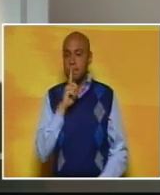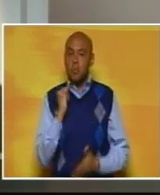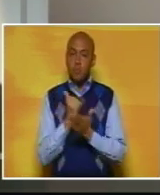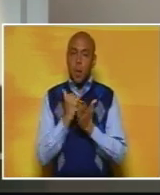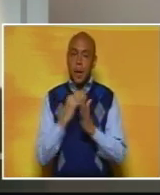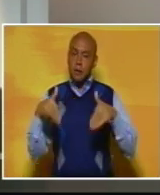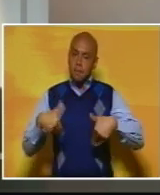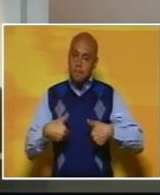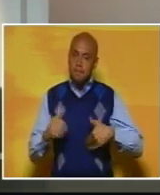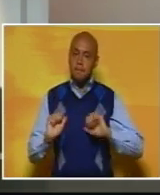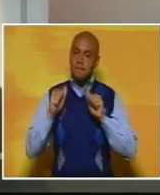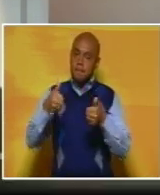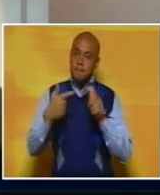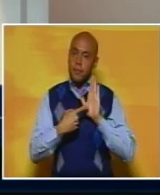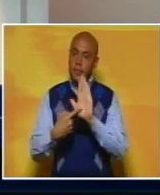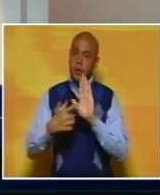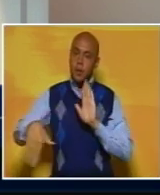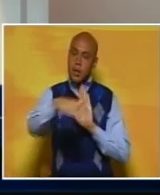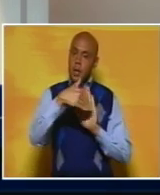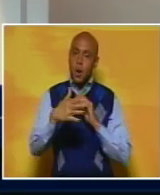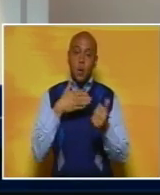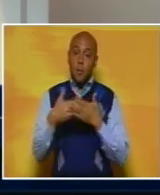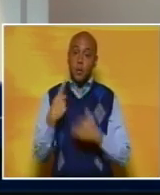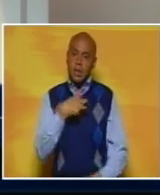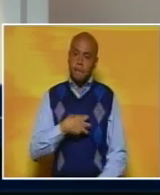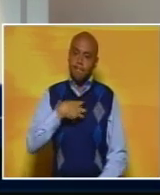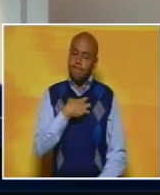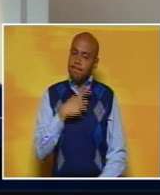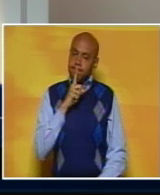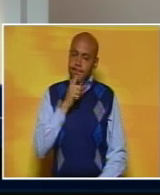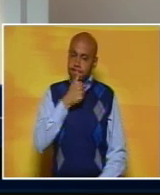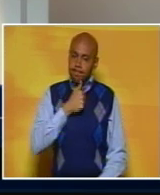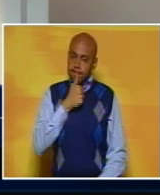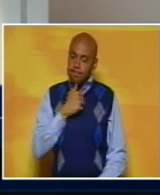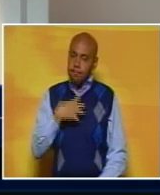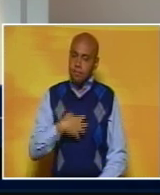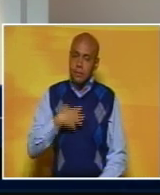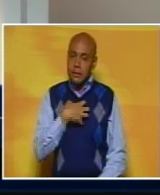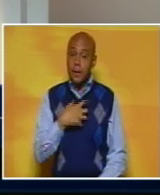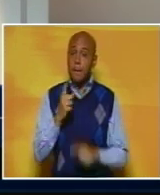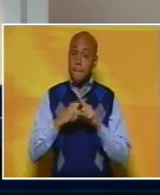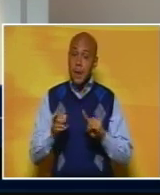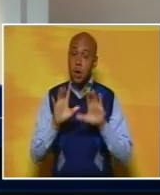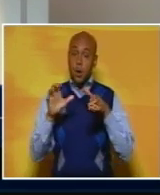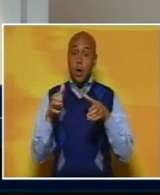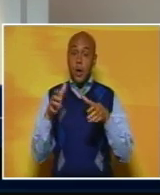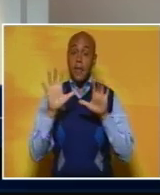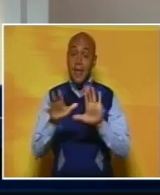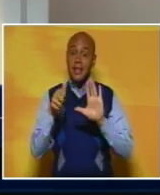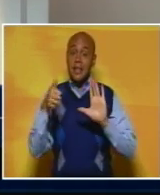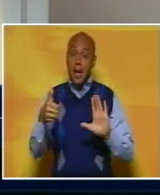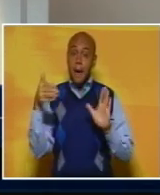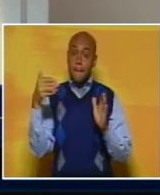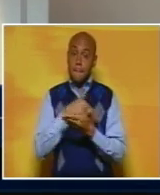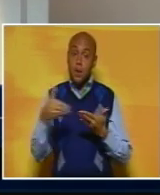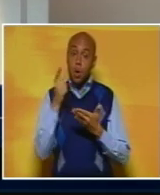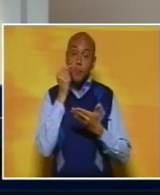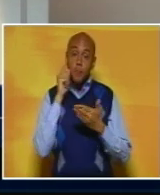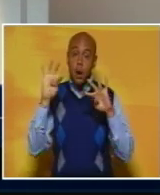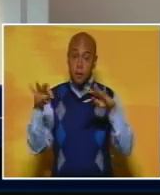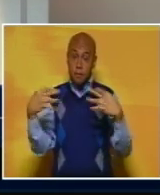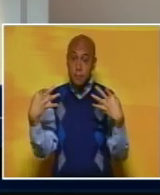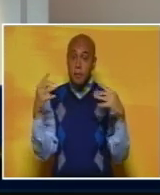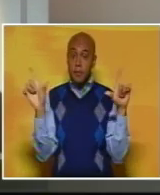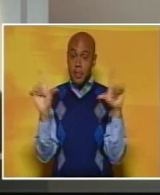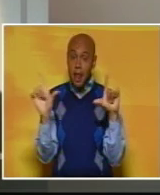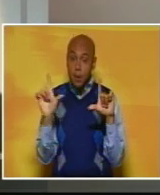dar lo mejor de sí, aunque su molestia se notara. Solo quería que los 16 millones de televidentes y el público presente